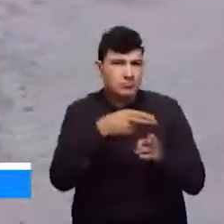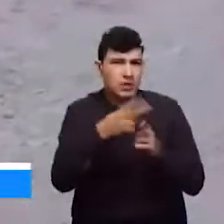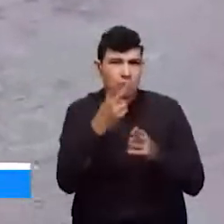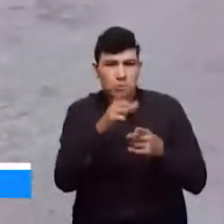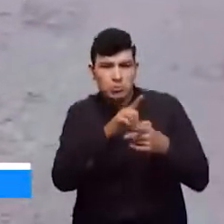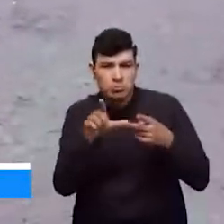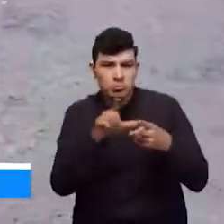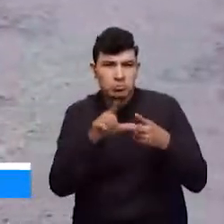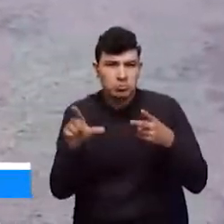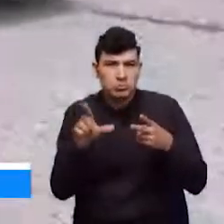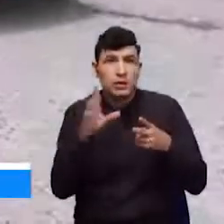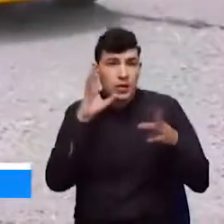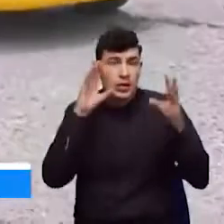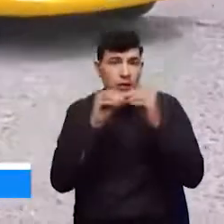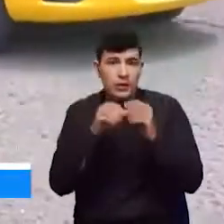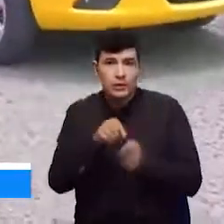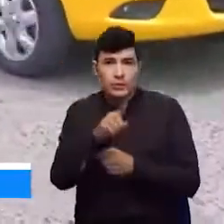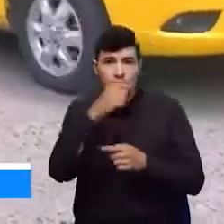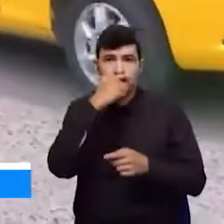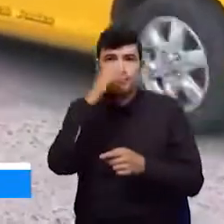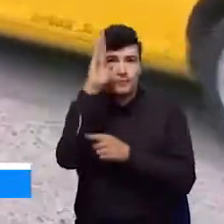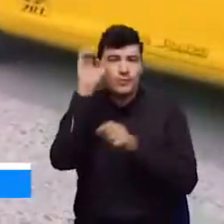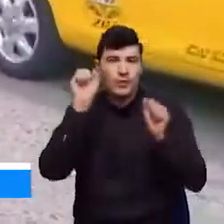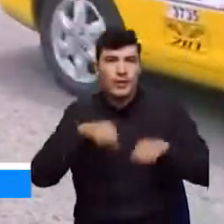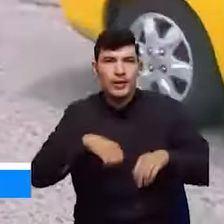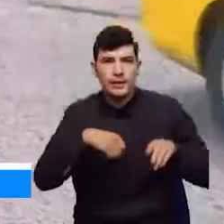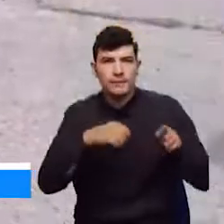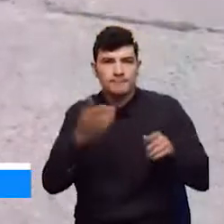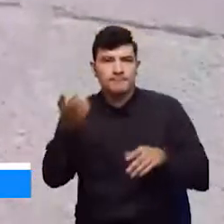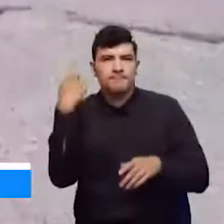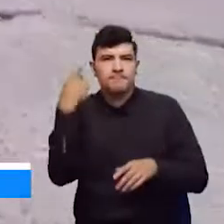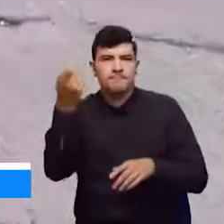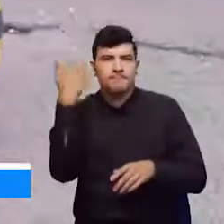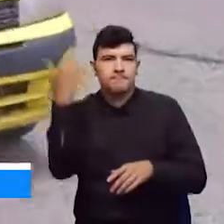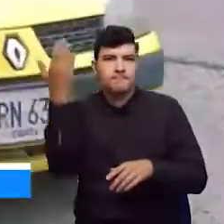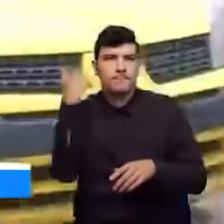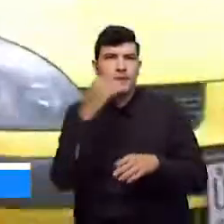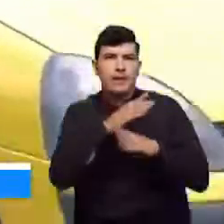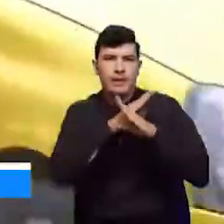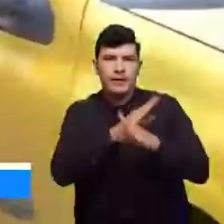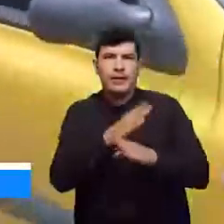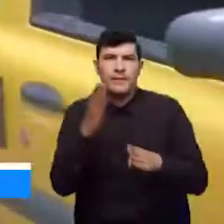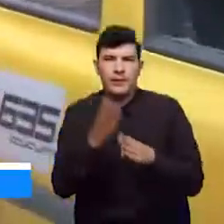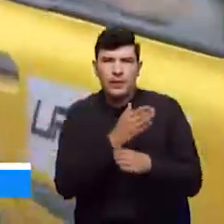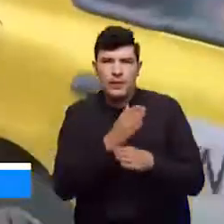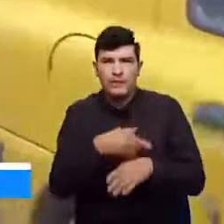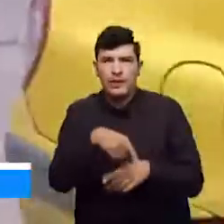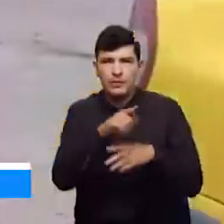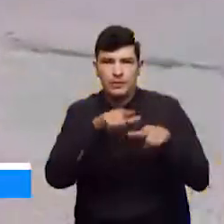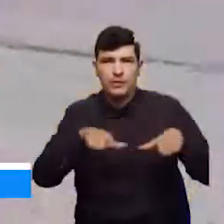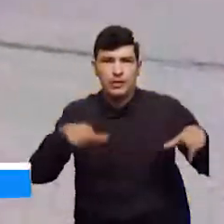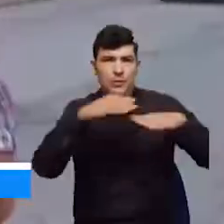y se articula con la policía de tránsito para la desviación de los vehículos y así evitar traumatismos viales.